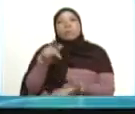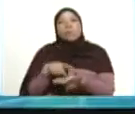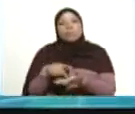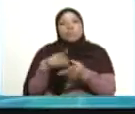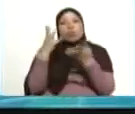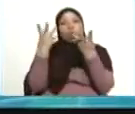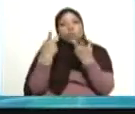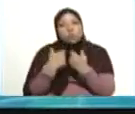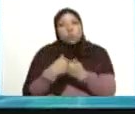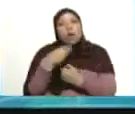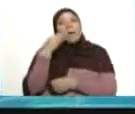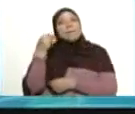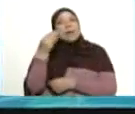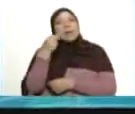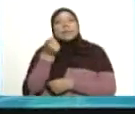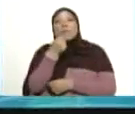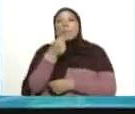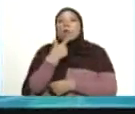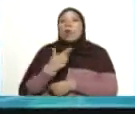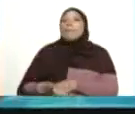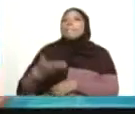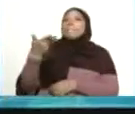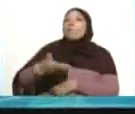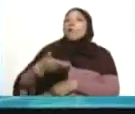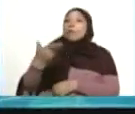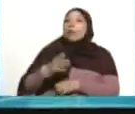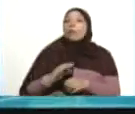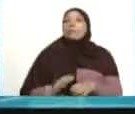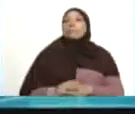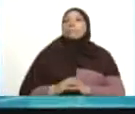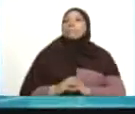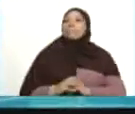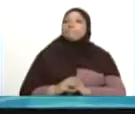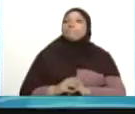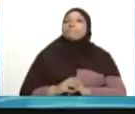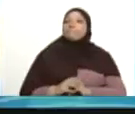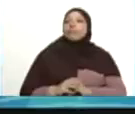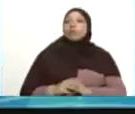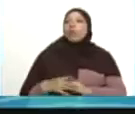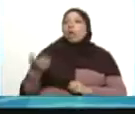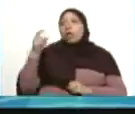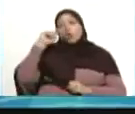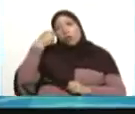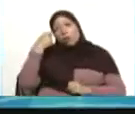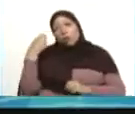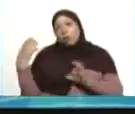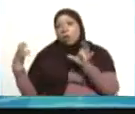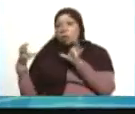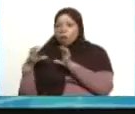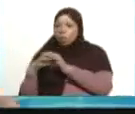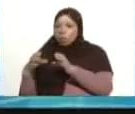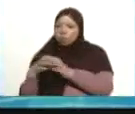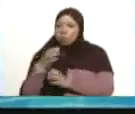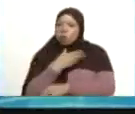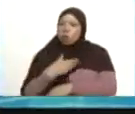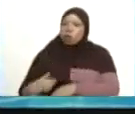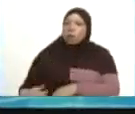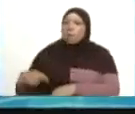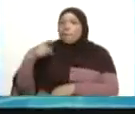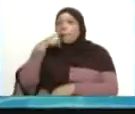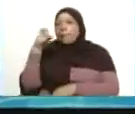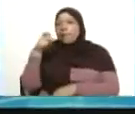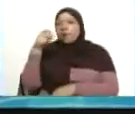número de experiencia importante. Yo recuerdo que en una reunión que tuvimos con usted, presidente, nos decía, recuerden al principio con Chávez,